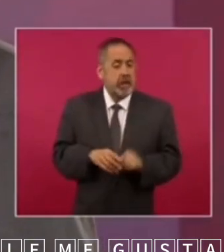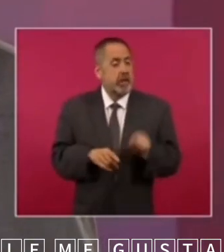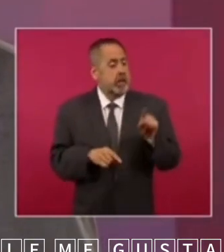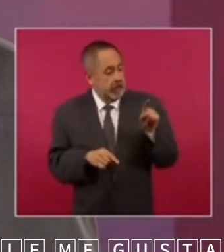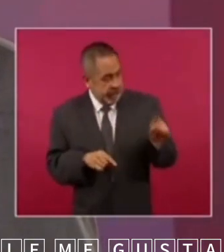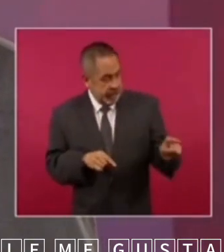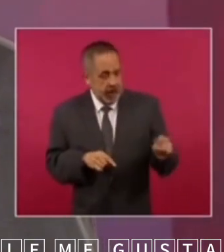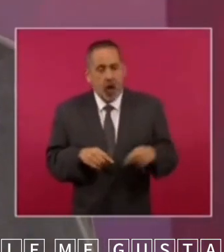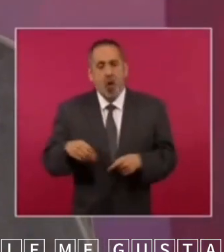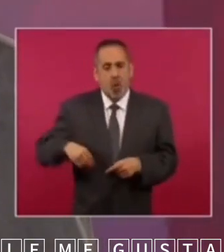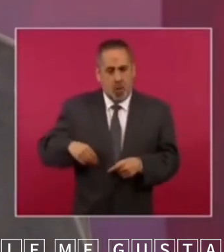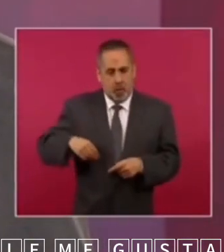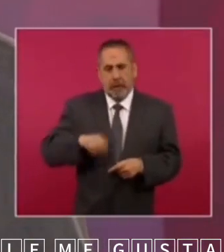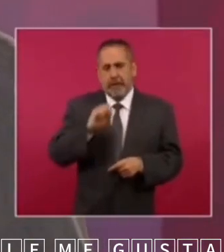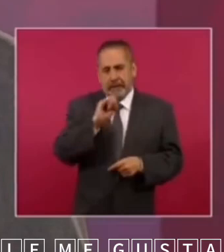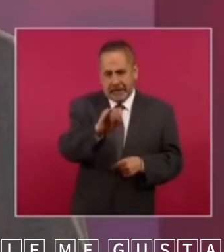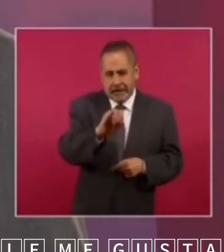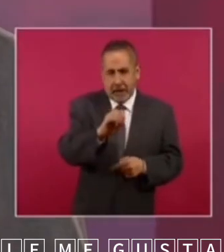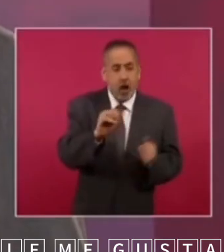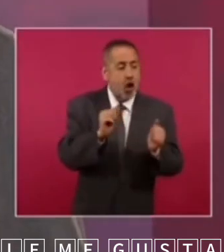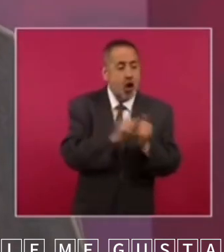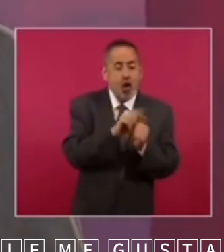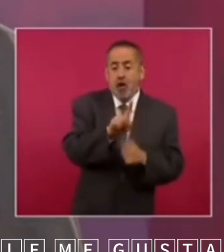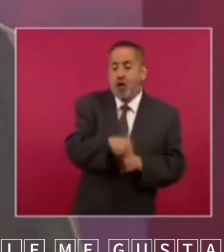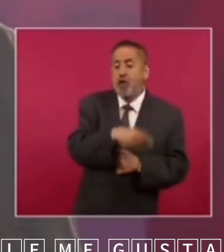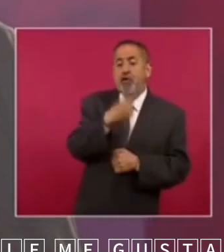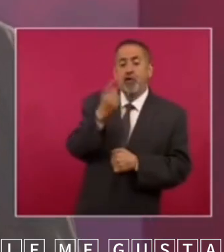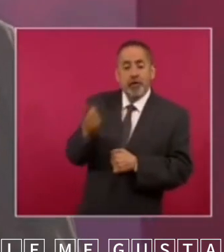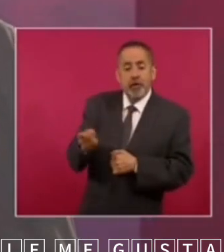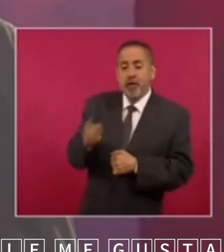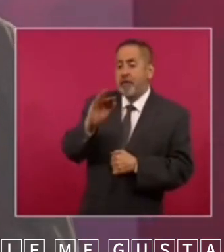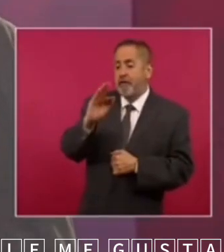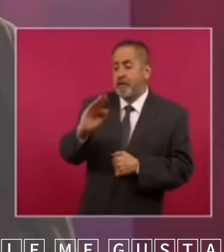García Luna responsable, culpable,